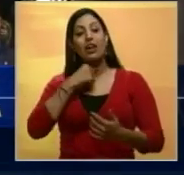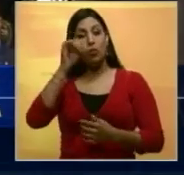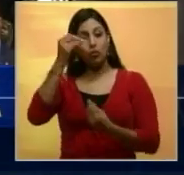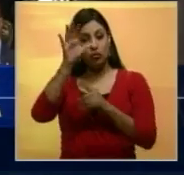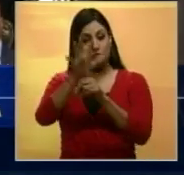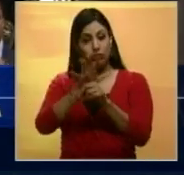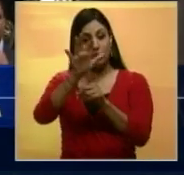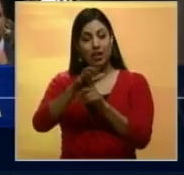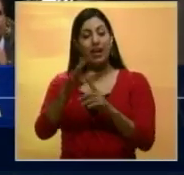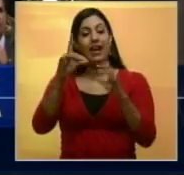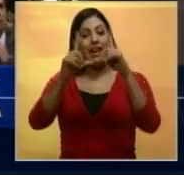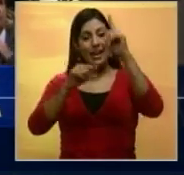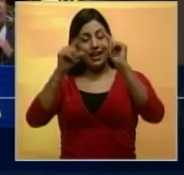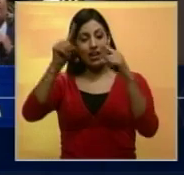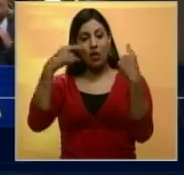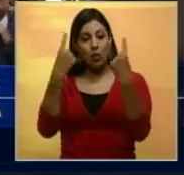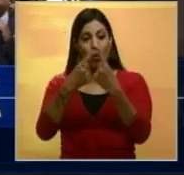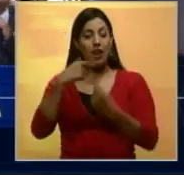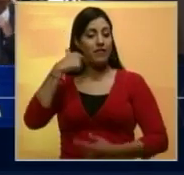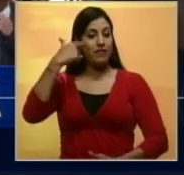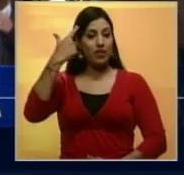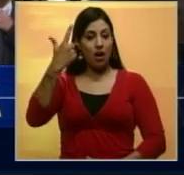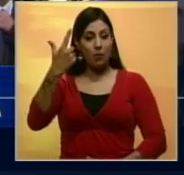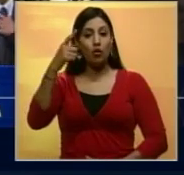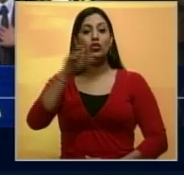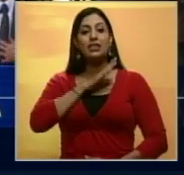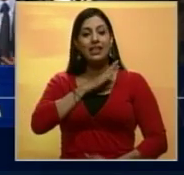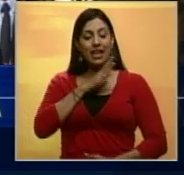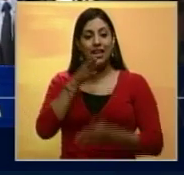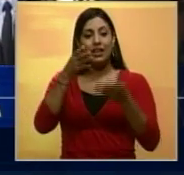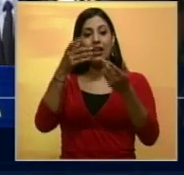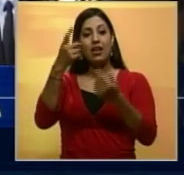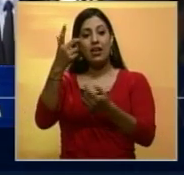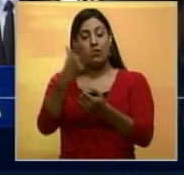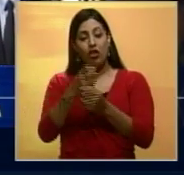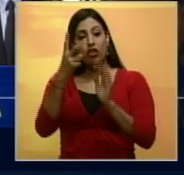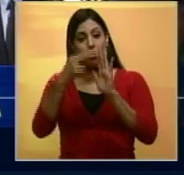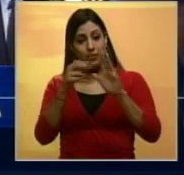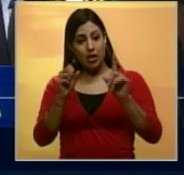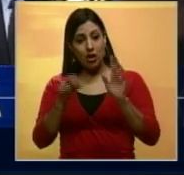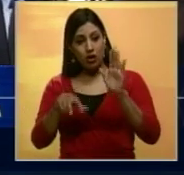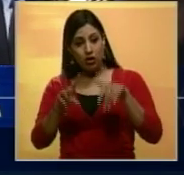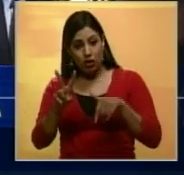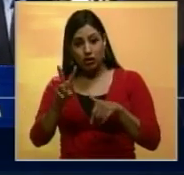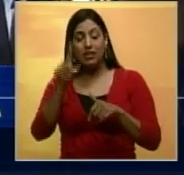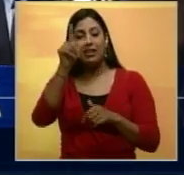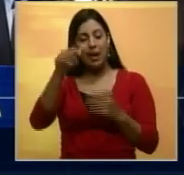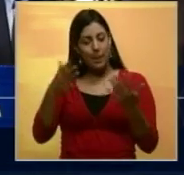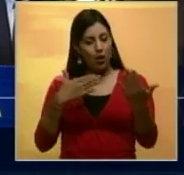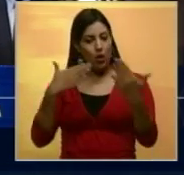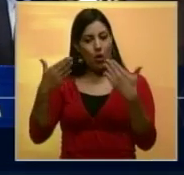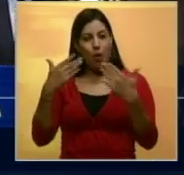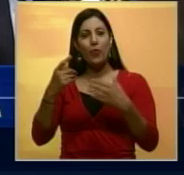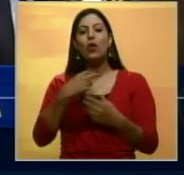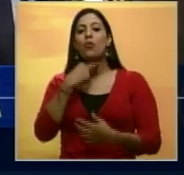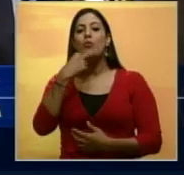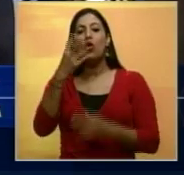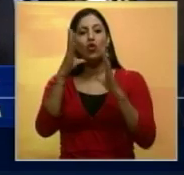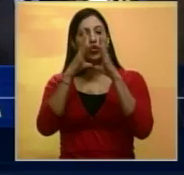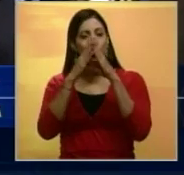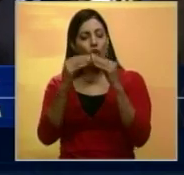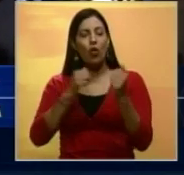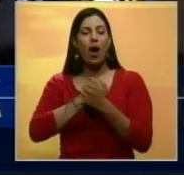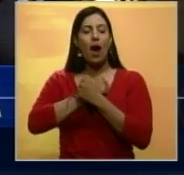Juárez rodearon la estrella en el Paseo de la Fama, donde fue inducido en el 2012, y compartieron de viva voz todas sus canciones como